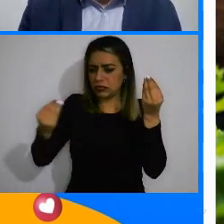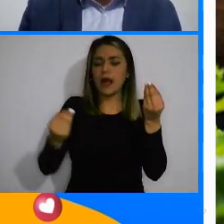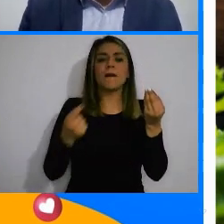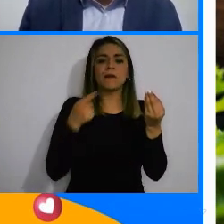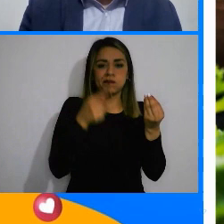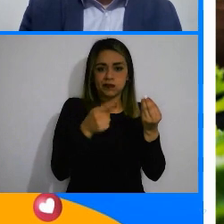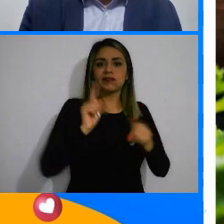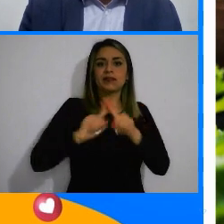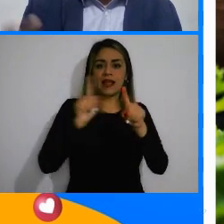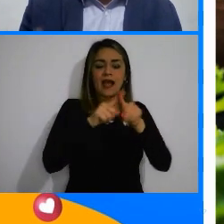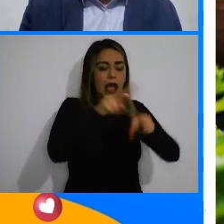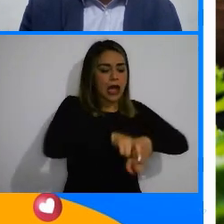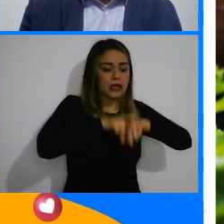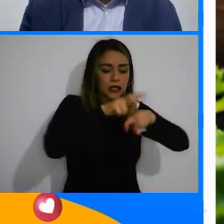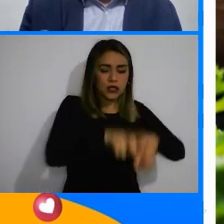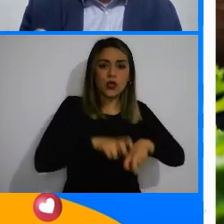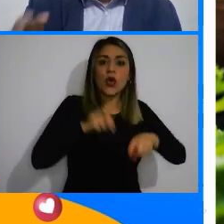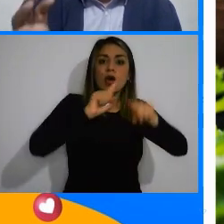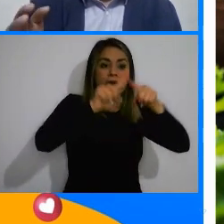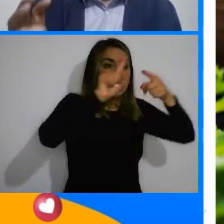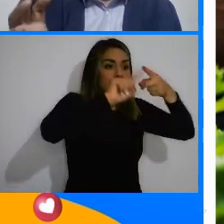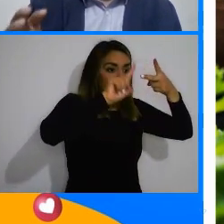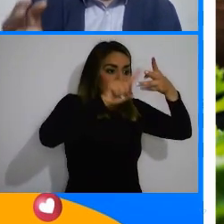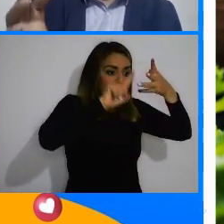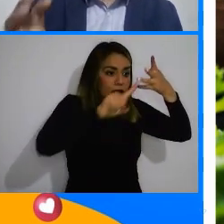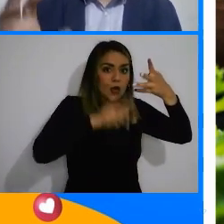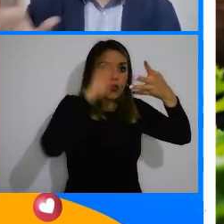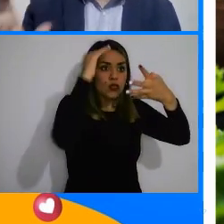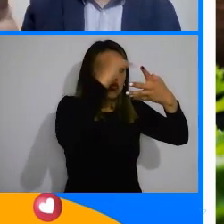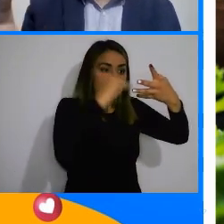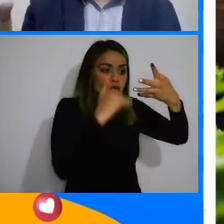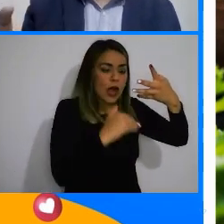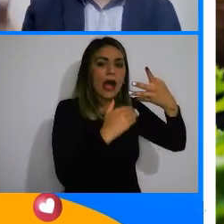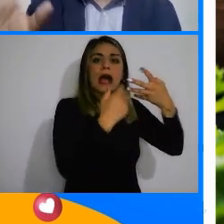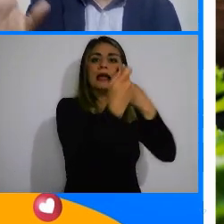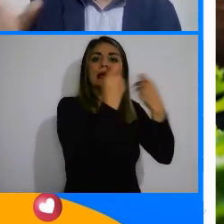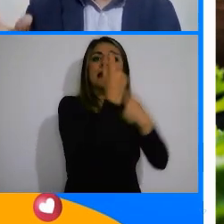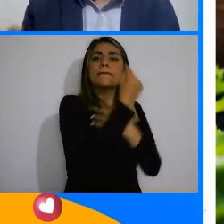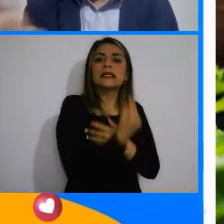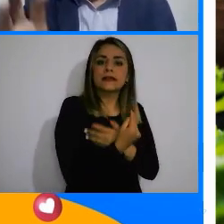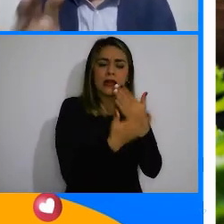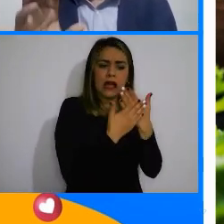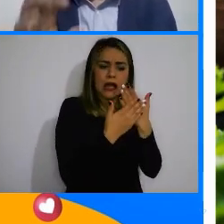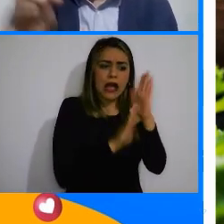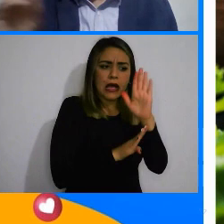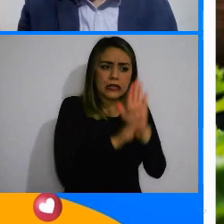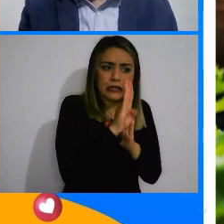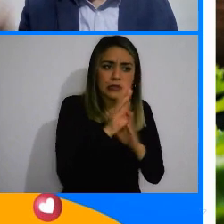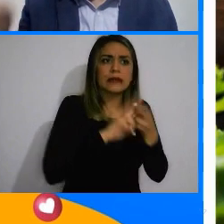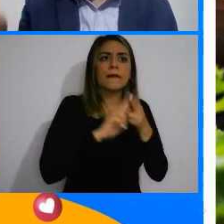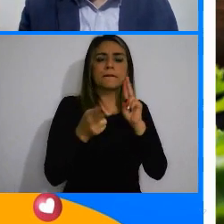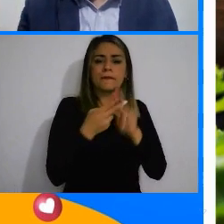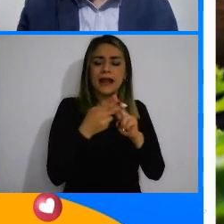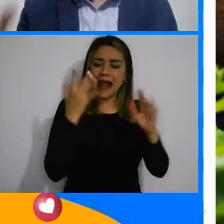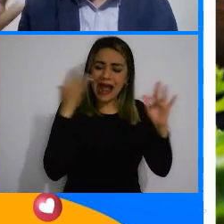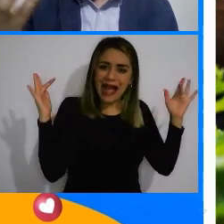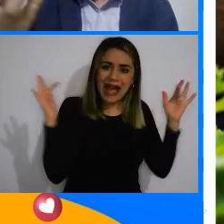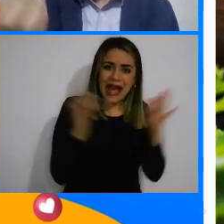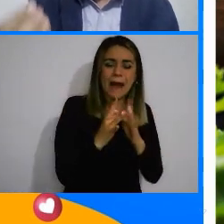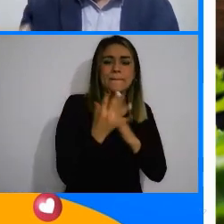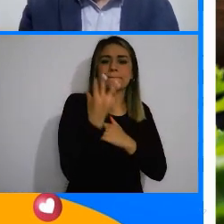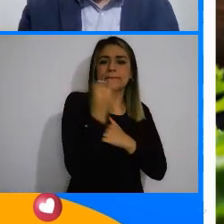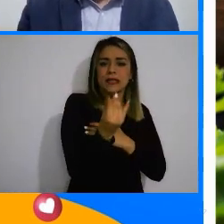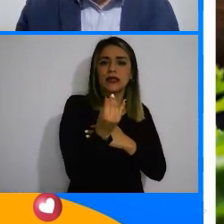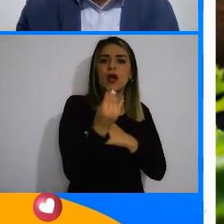ecología agrícola. Cada una de ellas se da una especificidad a un desarrollo propio y único, el